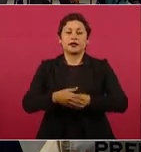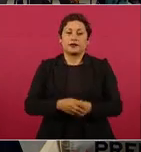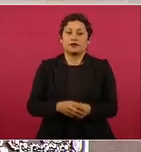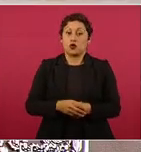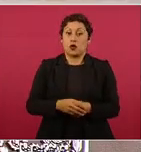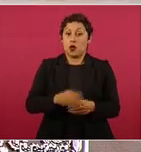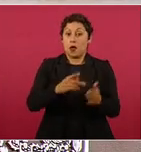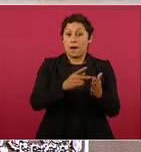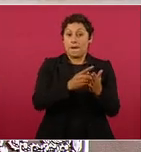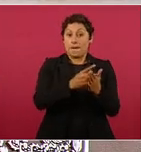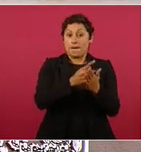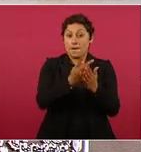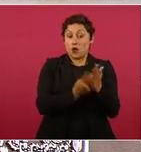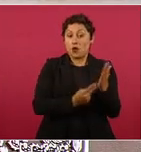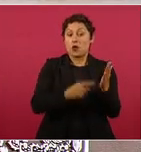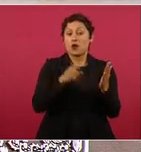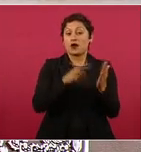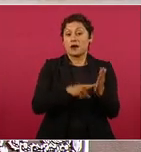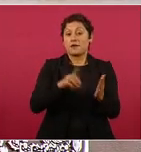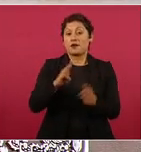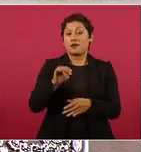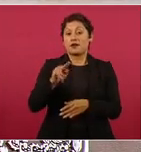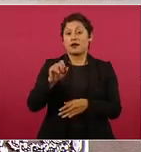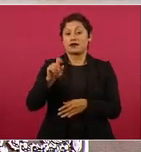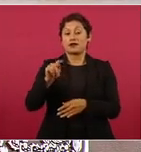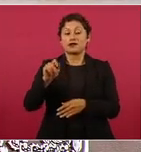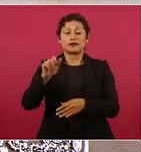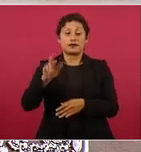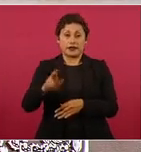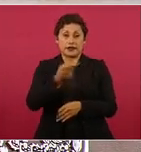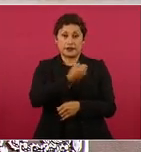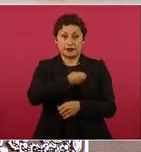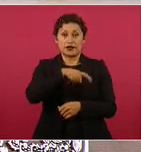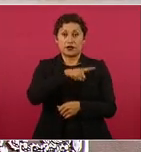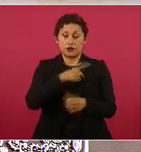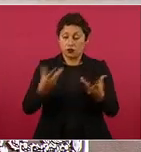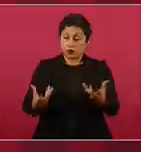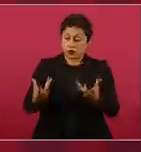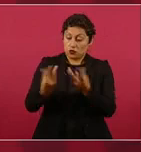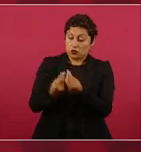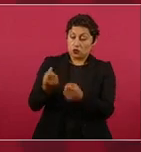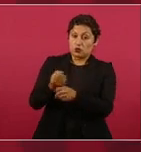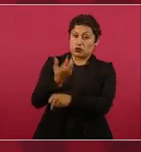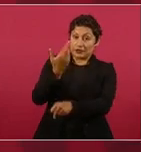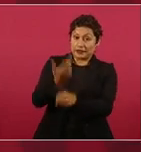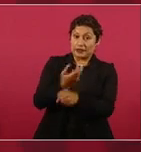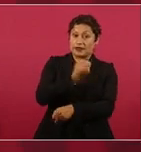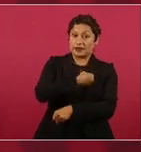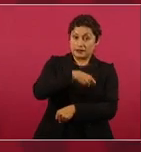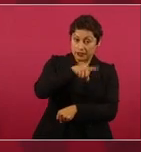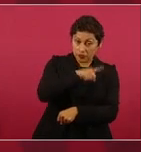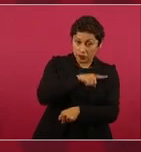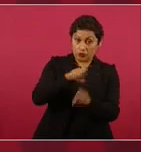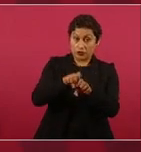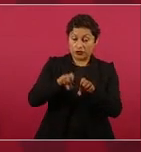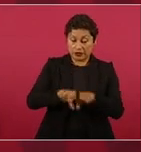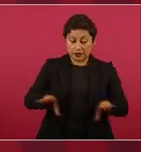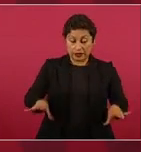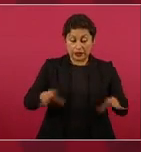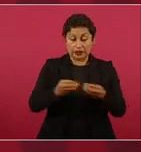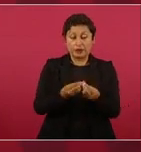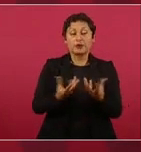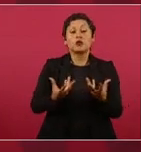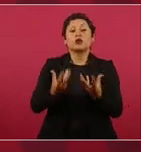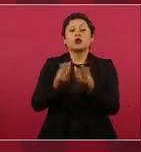estado implementando en coordinación y en trabajo en equipo con la Secretaría de Salud, en particular con el Centro Nacional